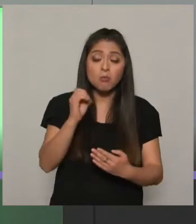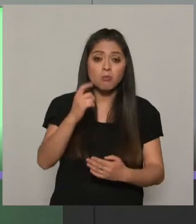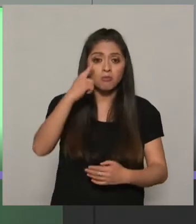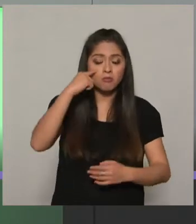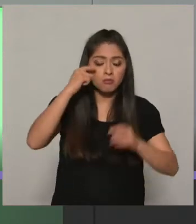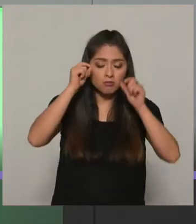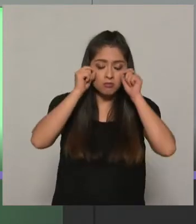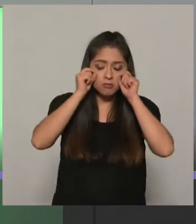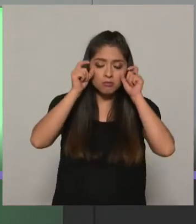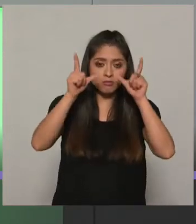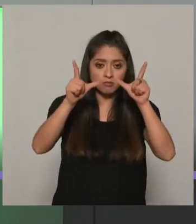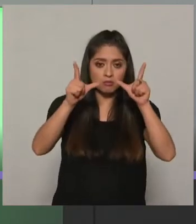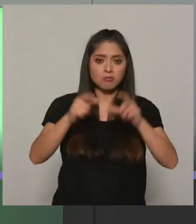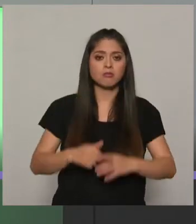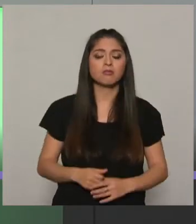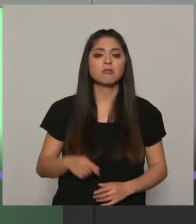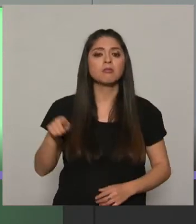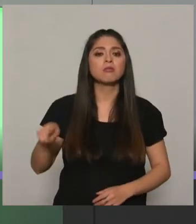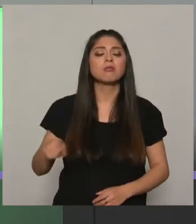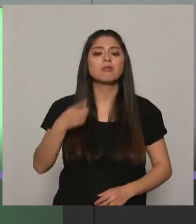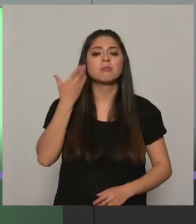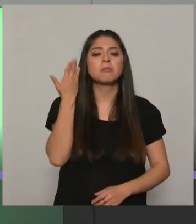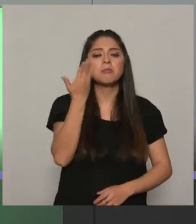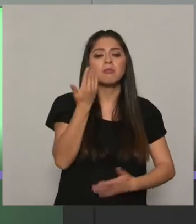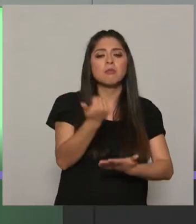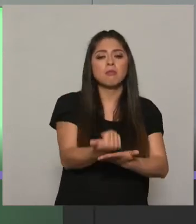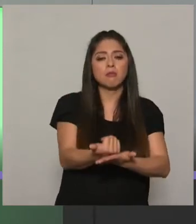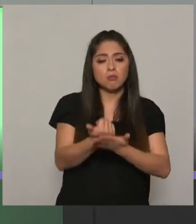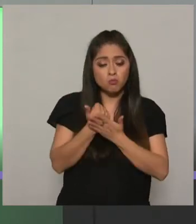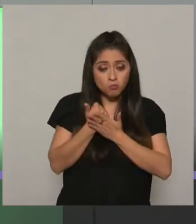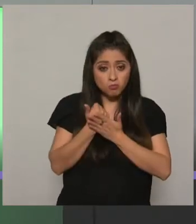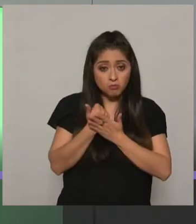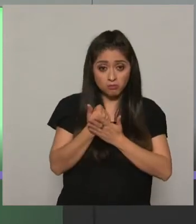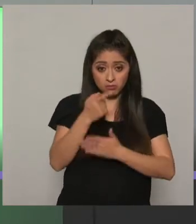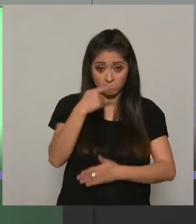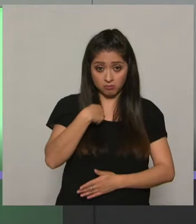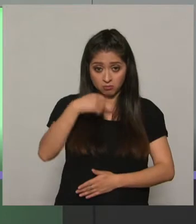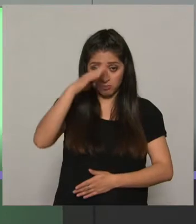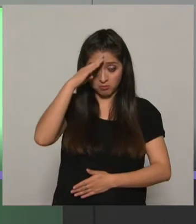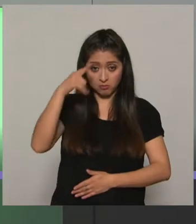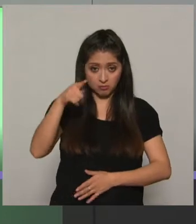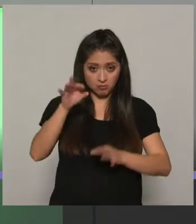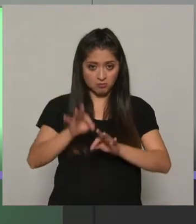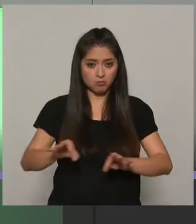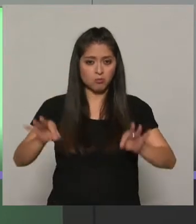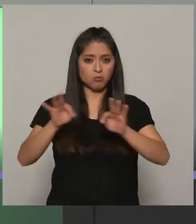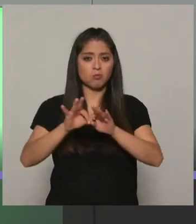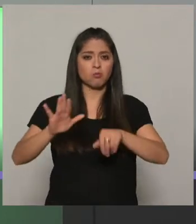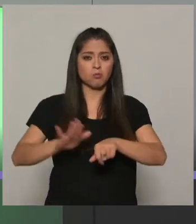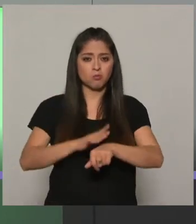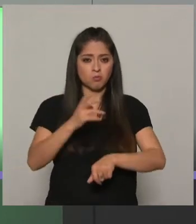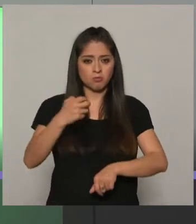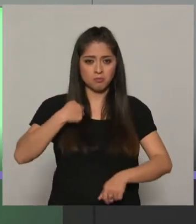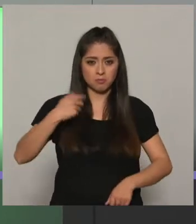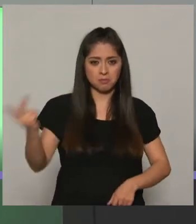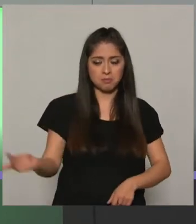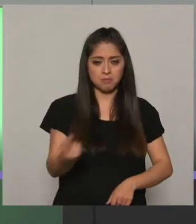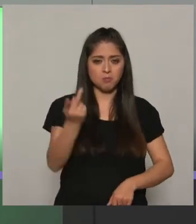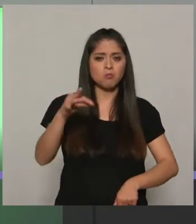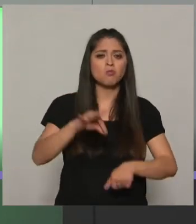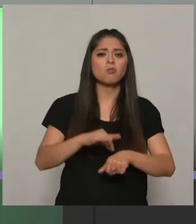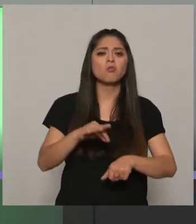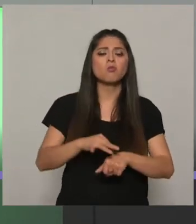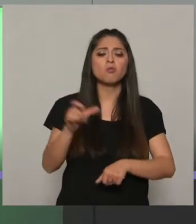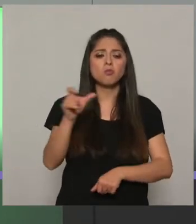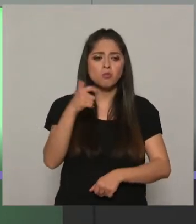reaccionara. Ella lo único que pedía era ayuda, y ahí yo creo que es importante, y por eso le preguntaba yo al doctor qué es lo que se tiene que hacer. Yo